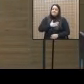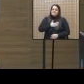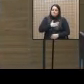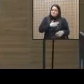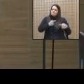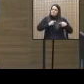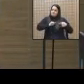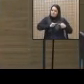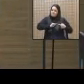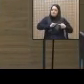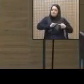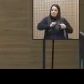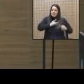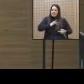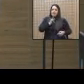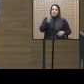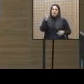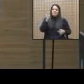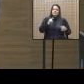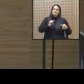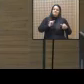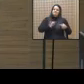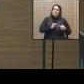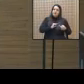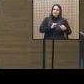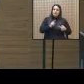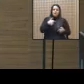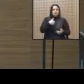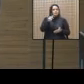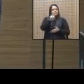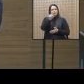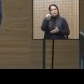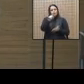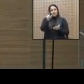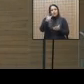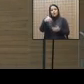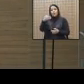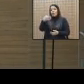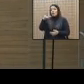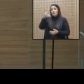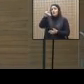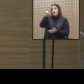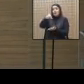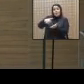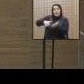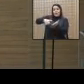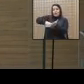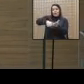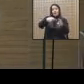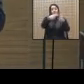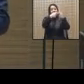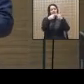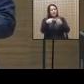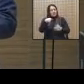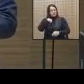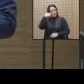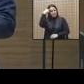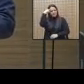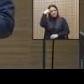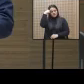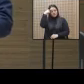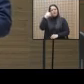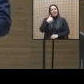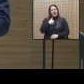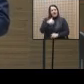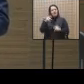alma. Yo no voto yo cuando no voy a votar un empréstito, yo pienso en que hay gente que le